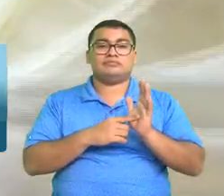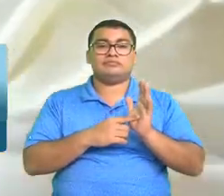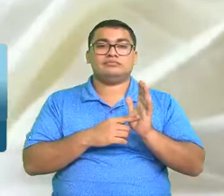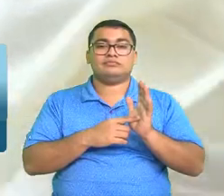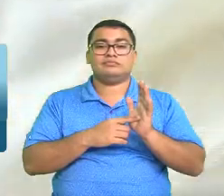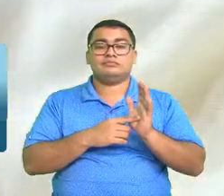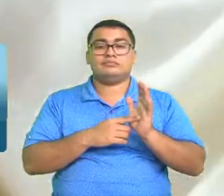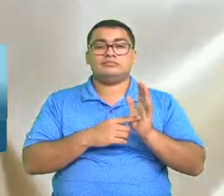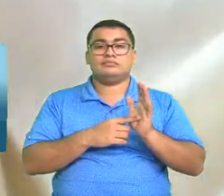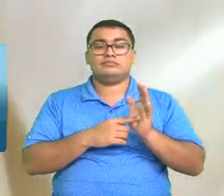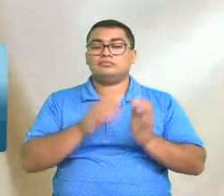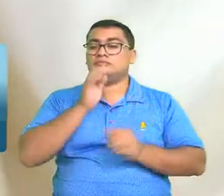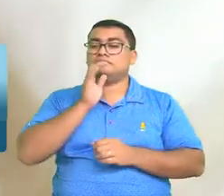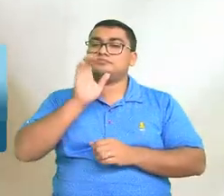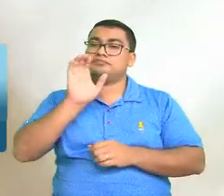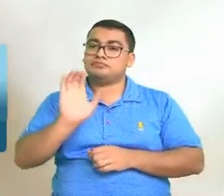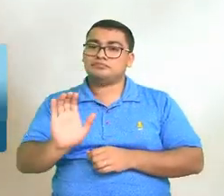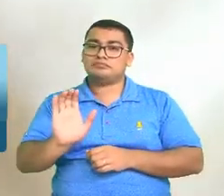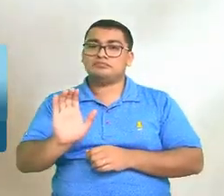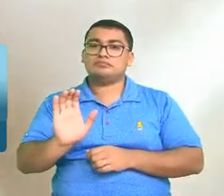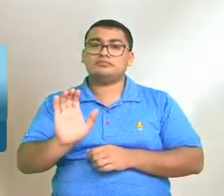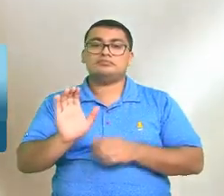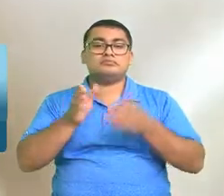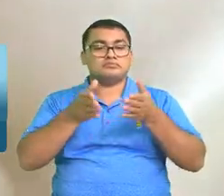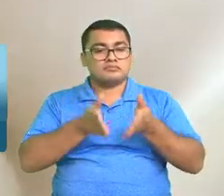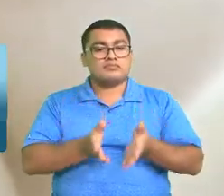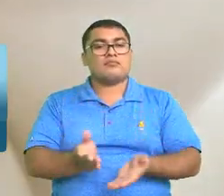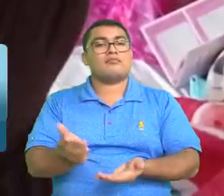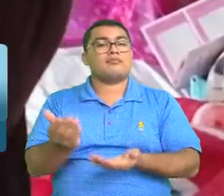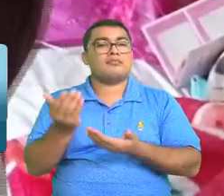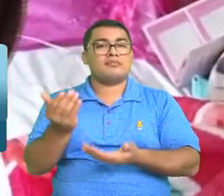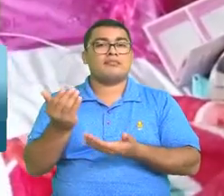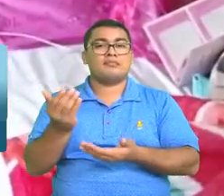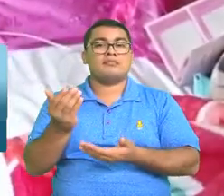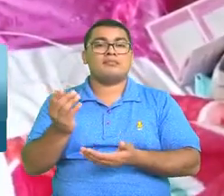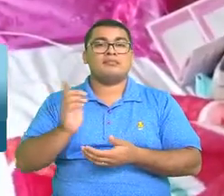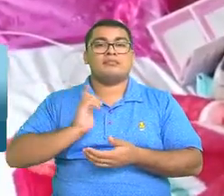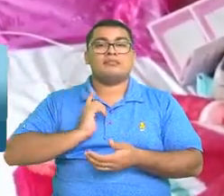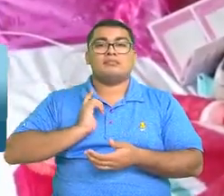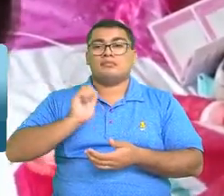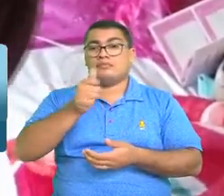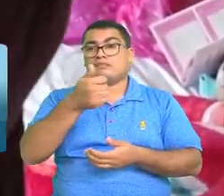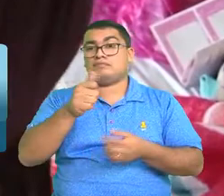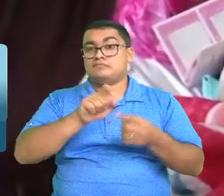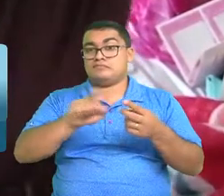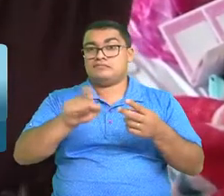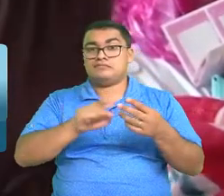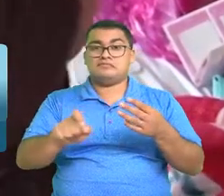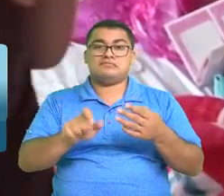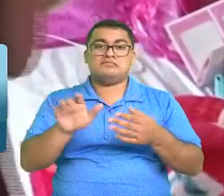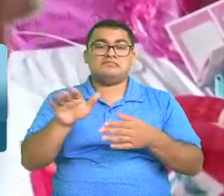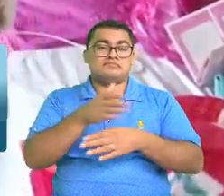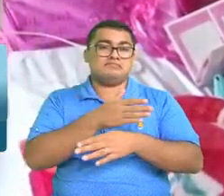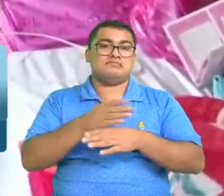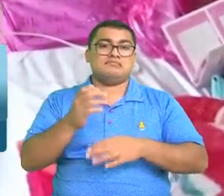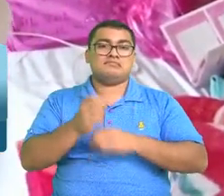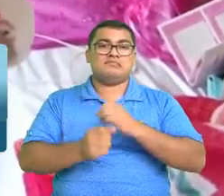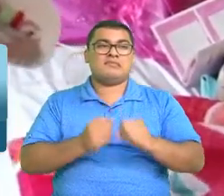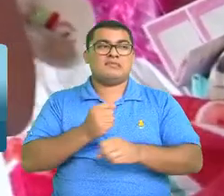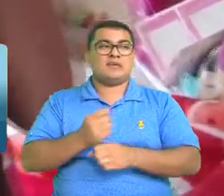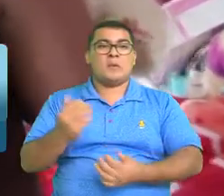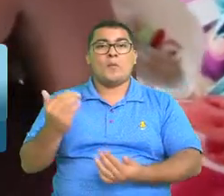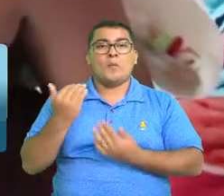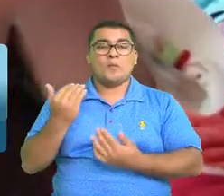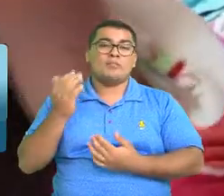precisamente un niño que nace y tiene sus 6 meses o más meses con pecho exclusivo